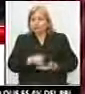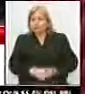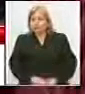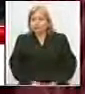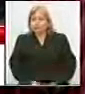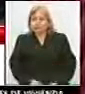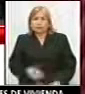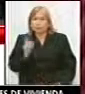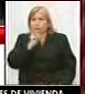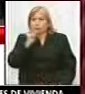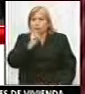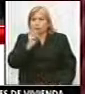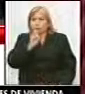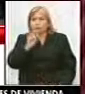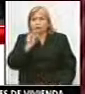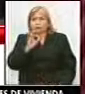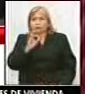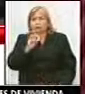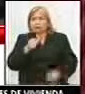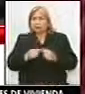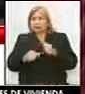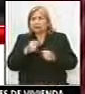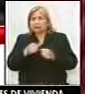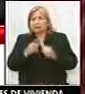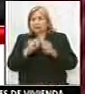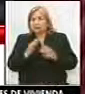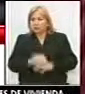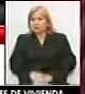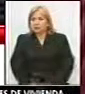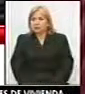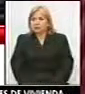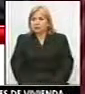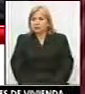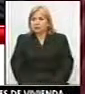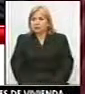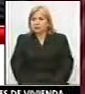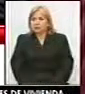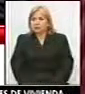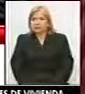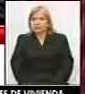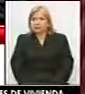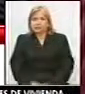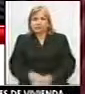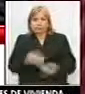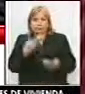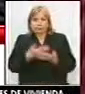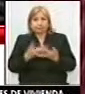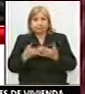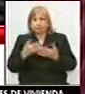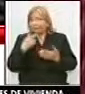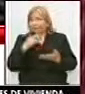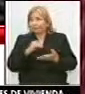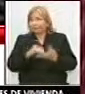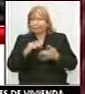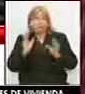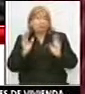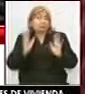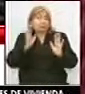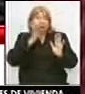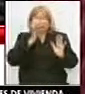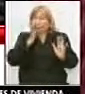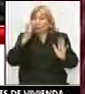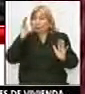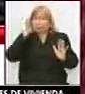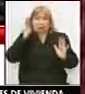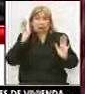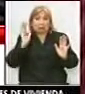fue en la fecha. En todo caso, presidenta, y es un tema judicializado, yo no soy abogado, soy médico de profesión, desconozco, pero ya eso se